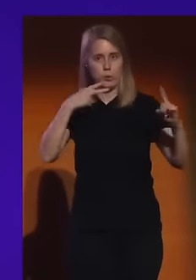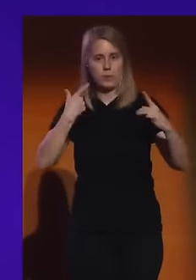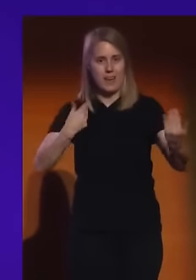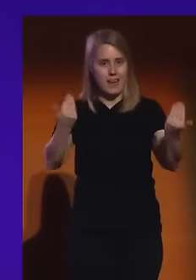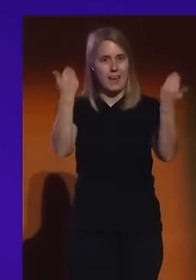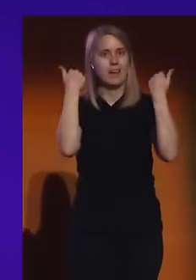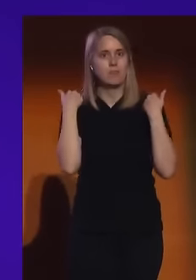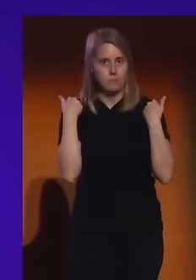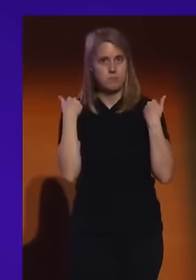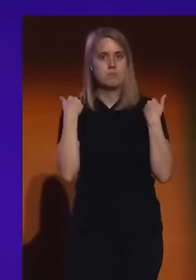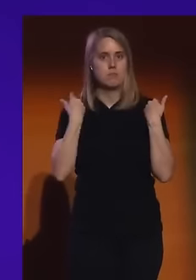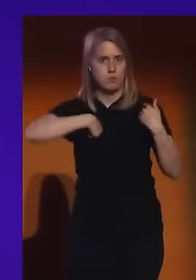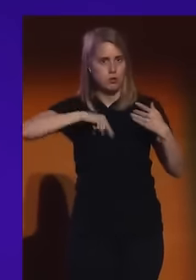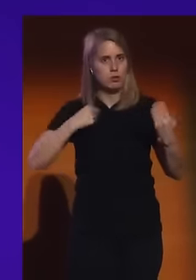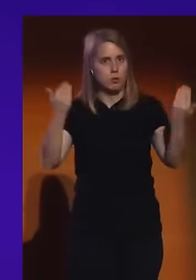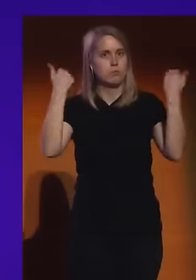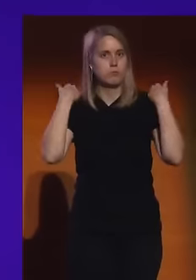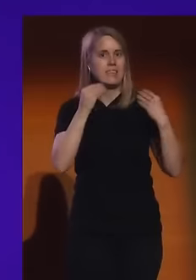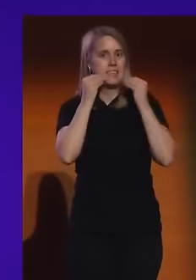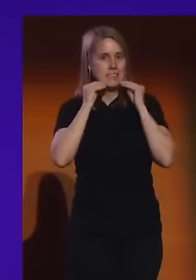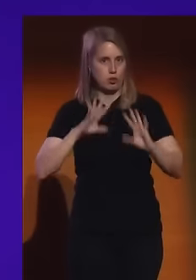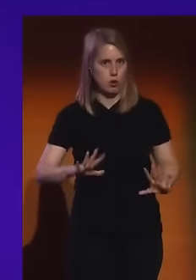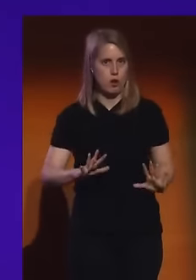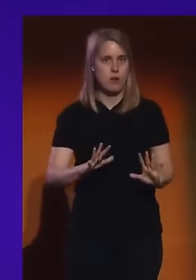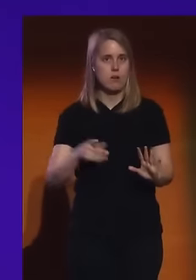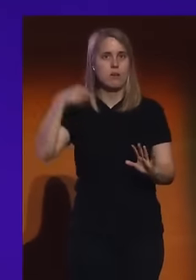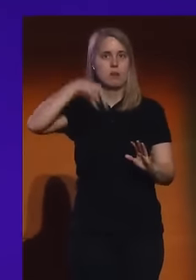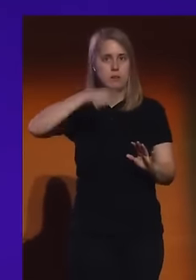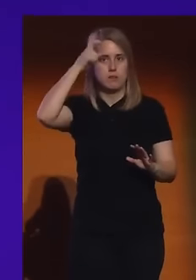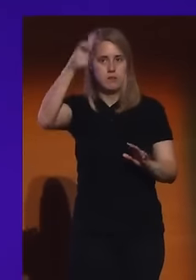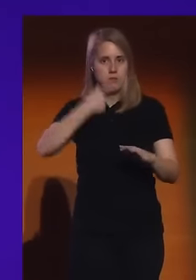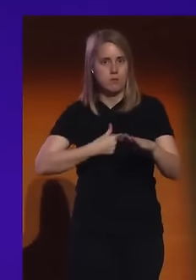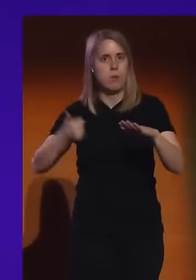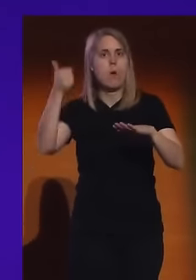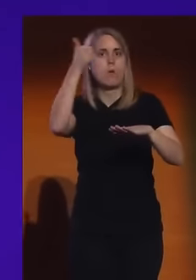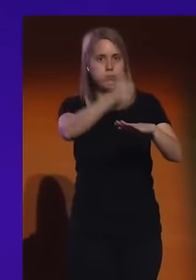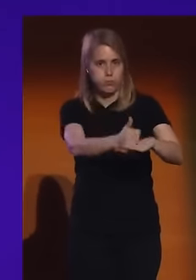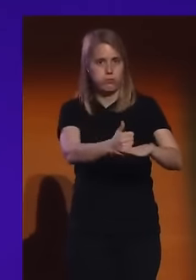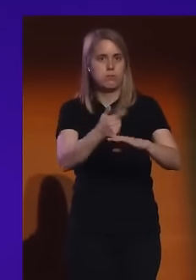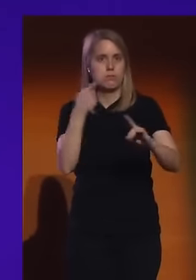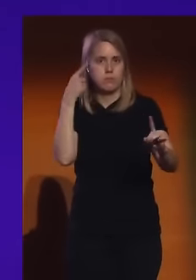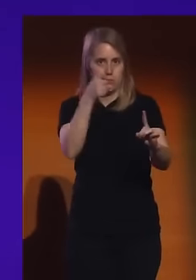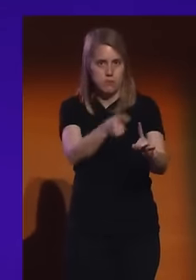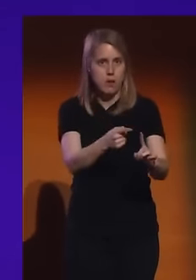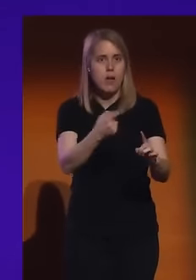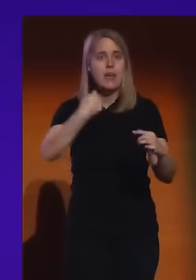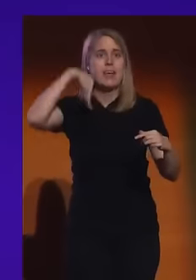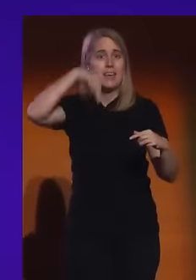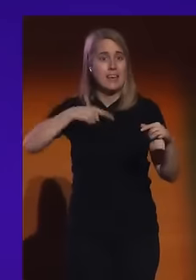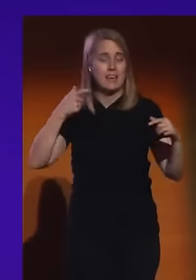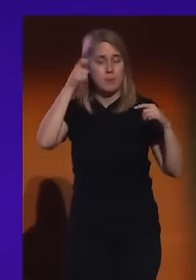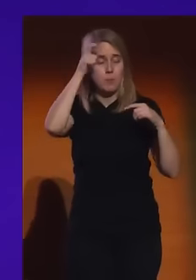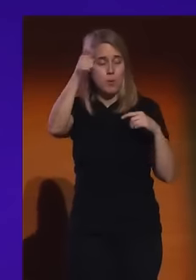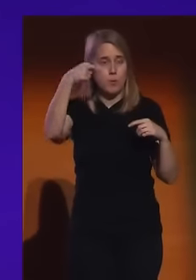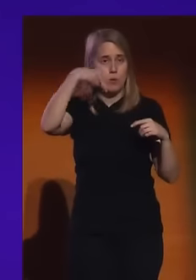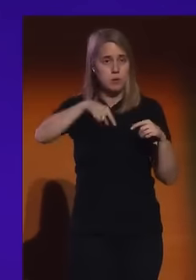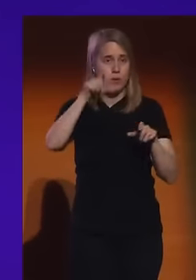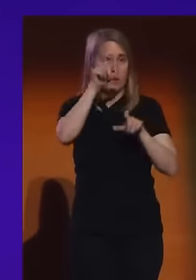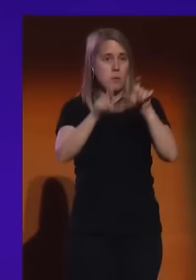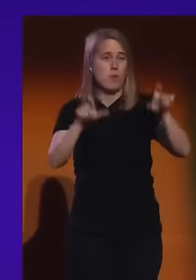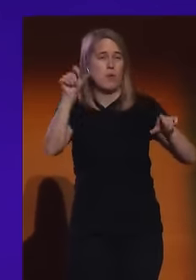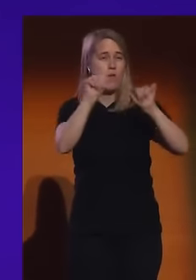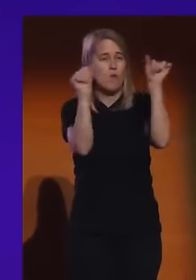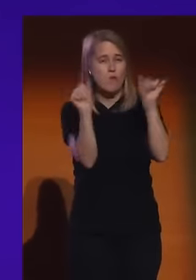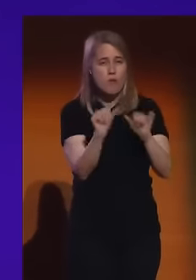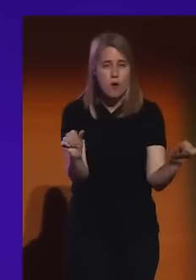begat Bad ardura histor bat her era eta herri hau beste jarte